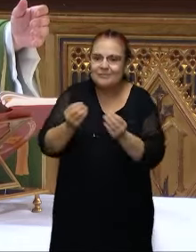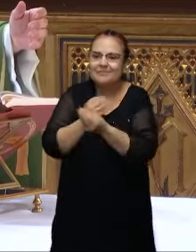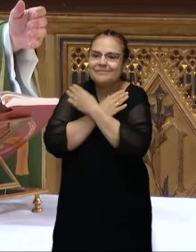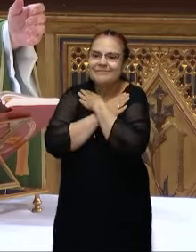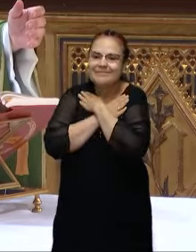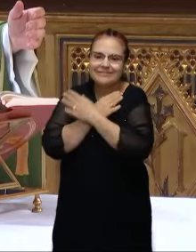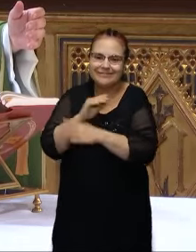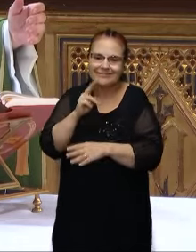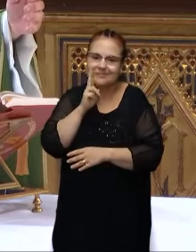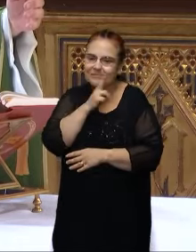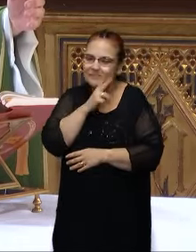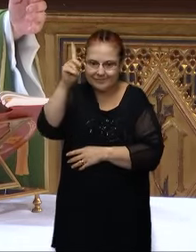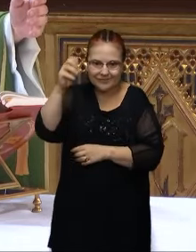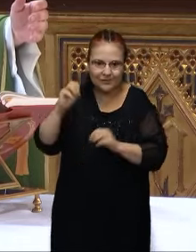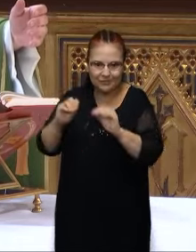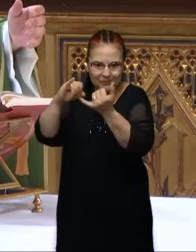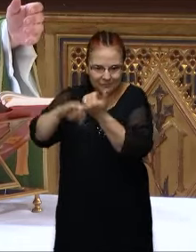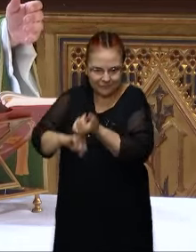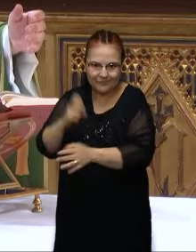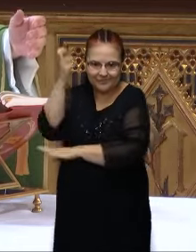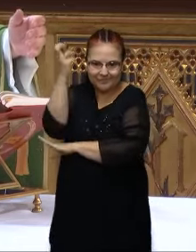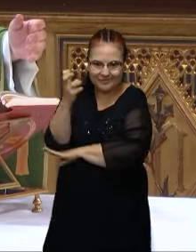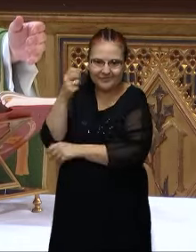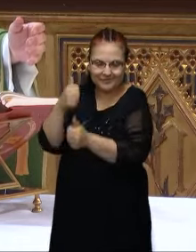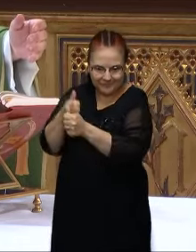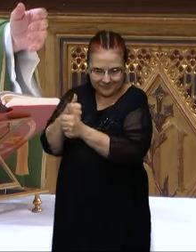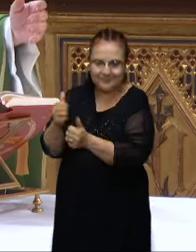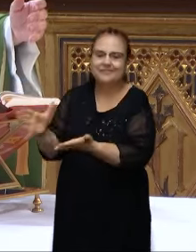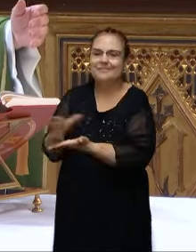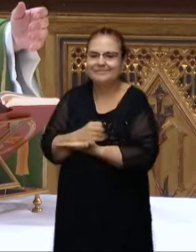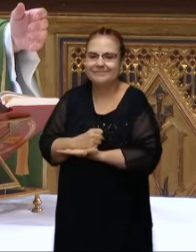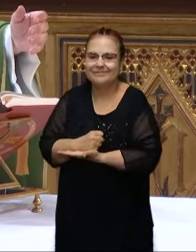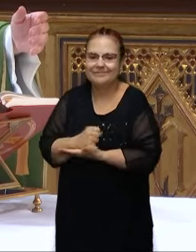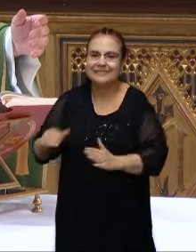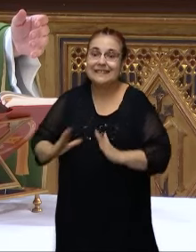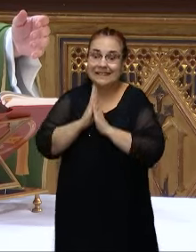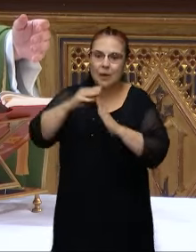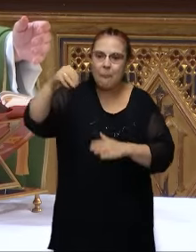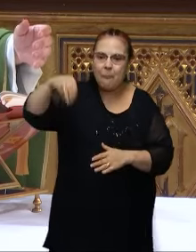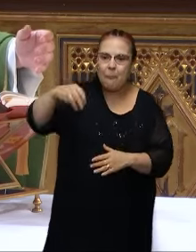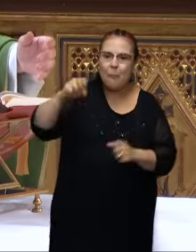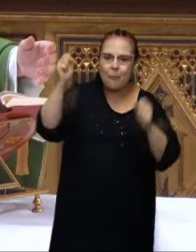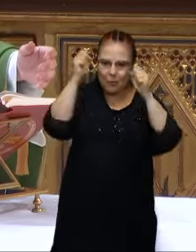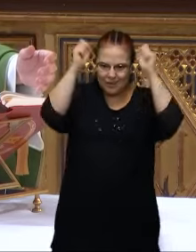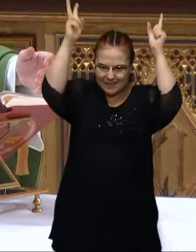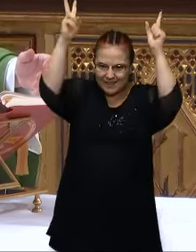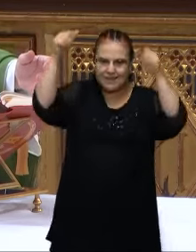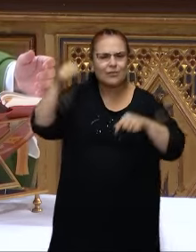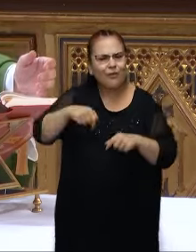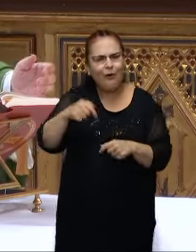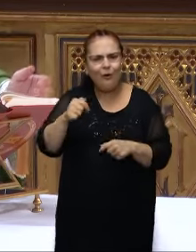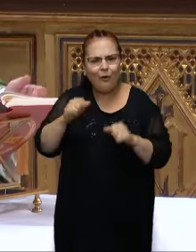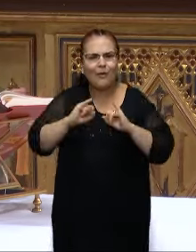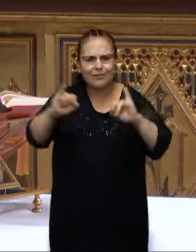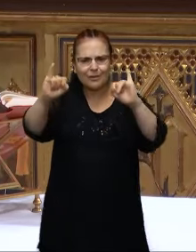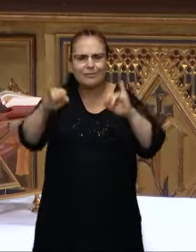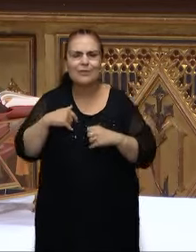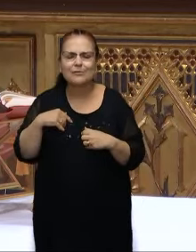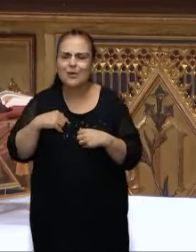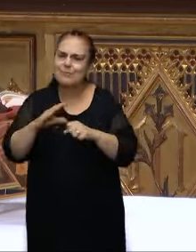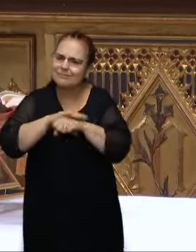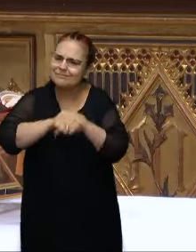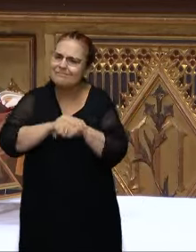María, la Virgen Madre de Dios, su esposo San José, los apóstoles, San Moisés, que hoy conmemoramos, y cuantos vivieron en tu amistad a través de